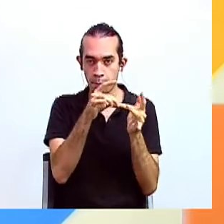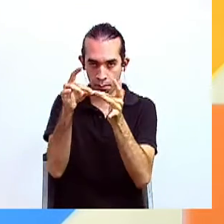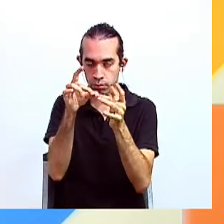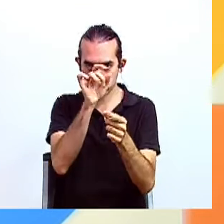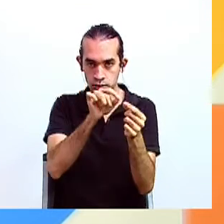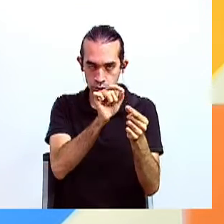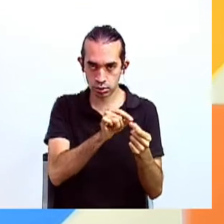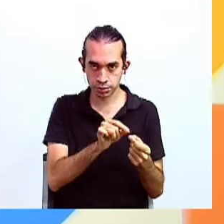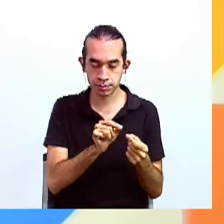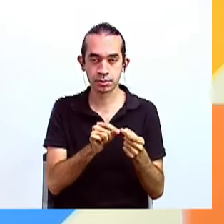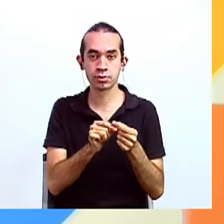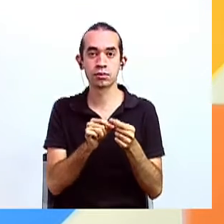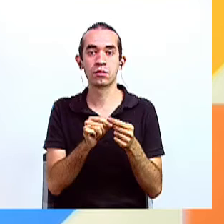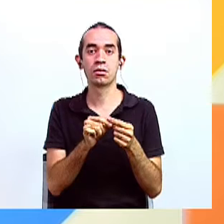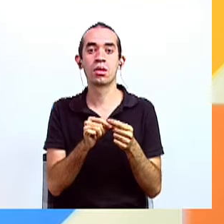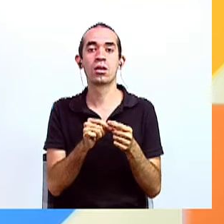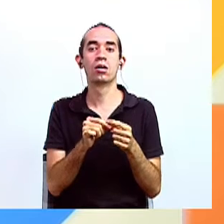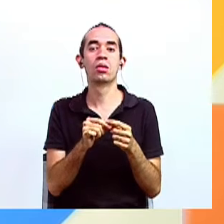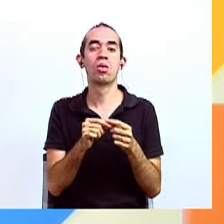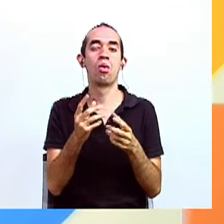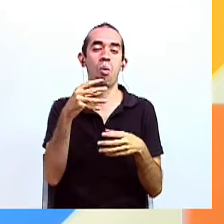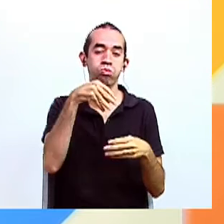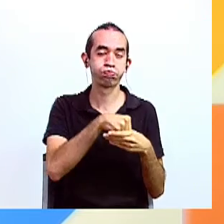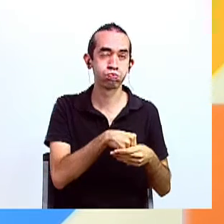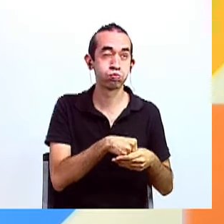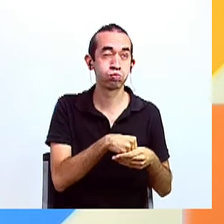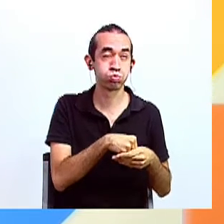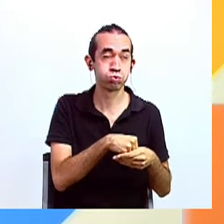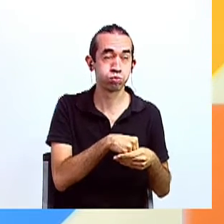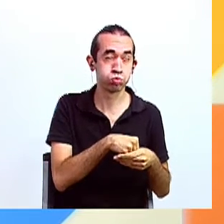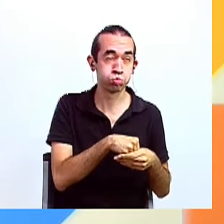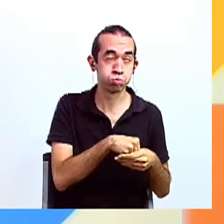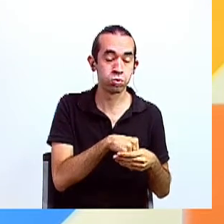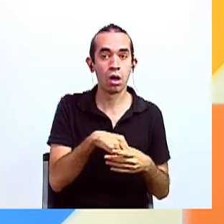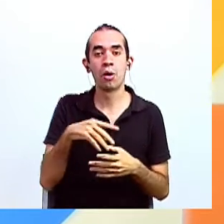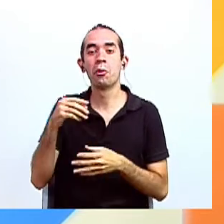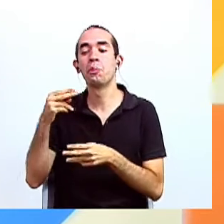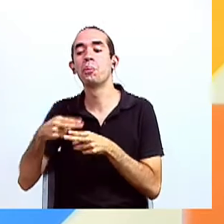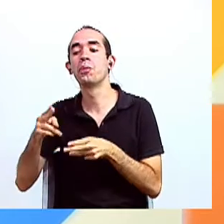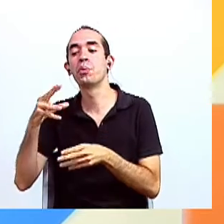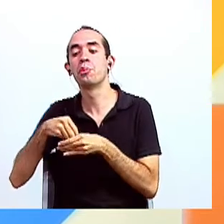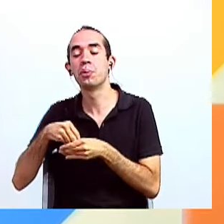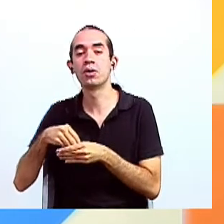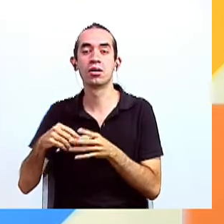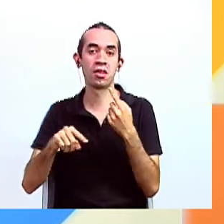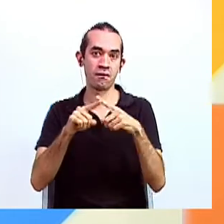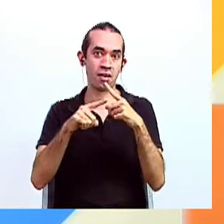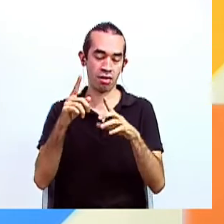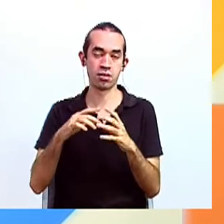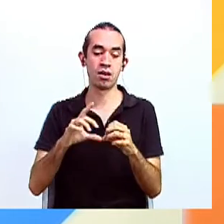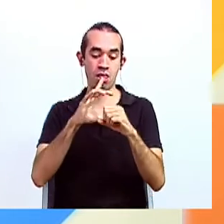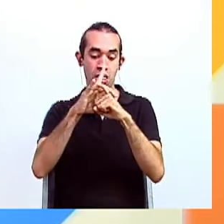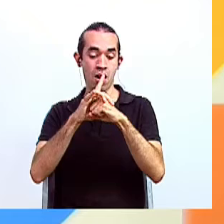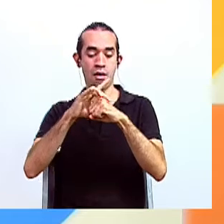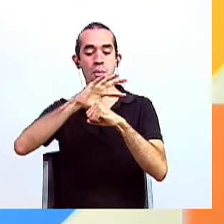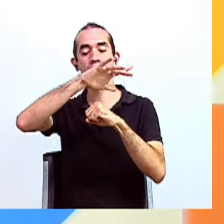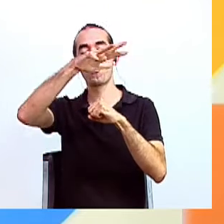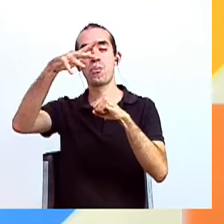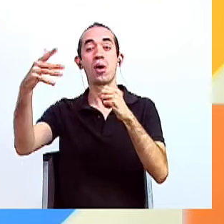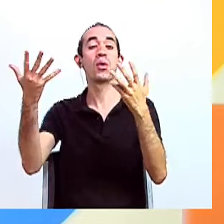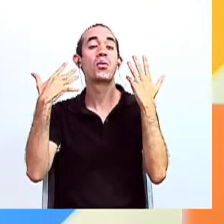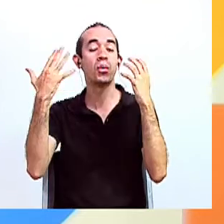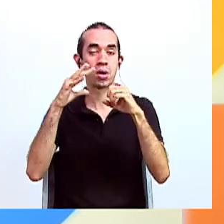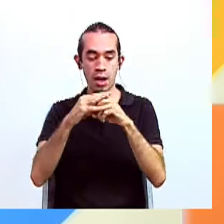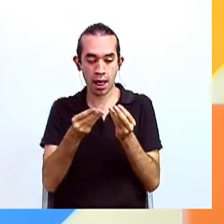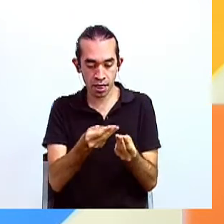se almacenan en periodos largos o cortos en varios lugares del planeta, en la atmósfera, en la tierra, en